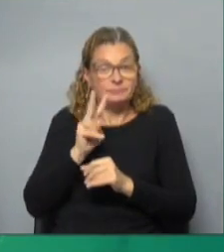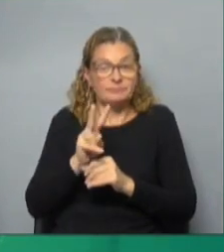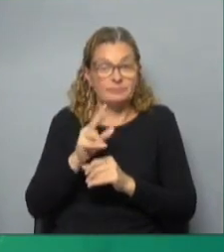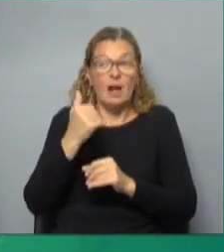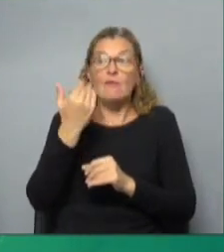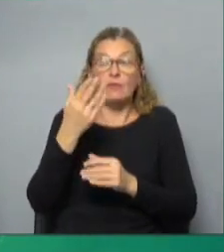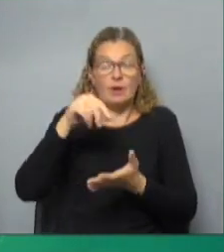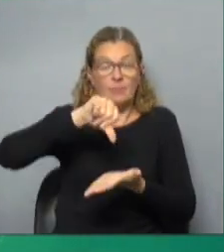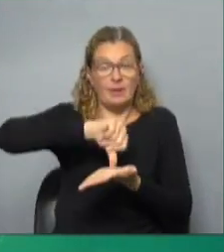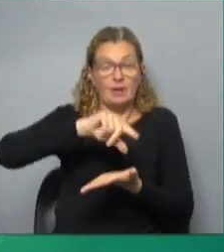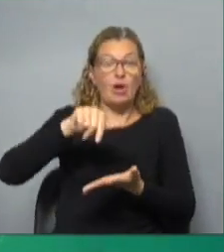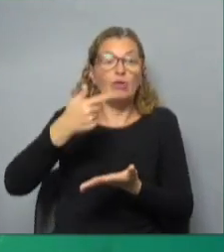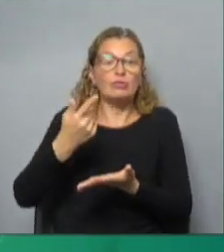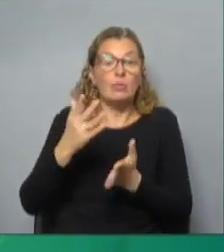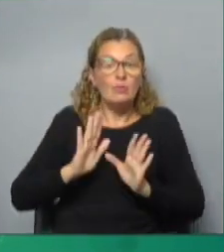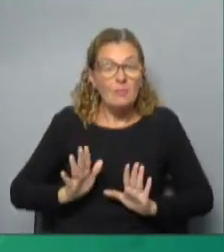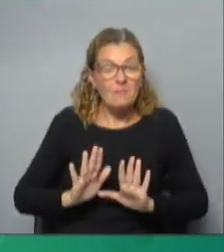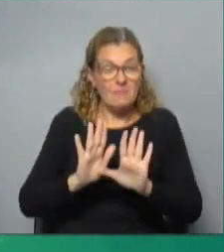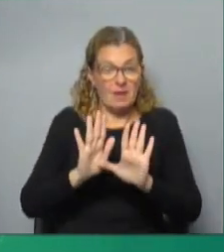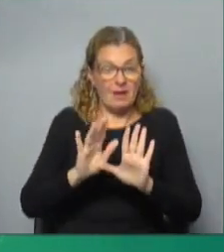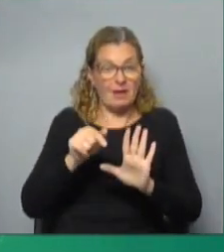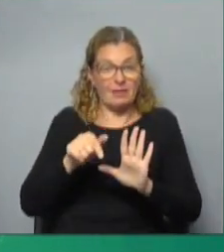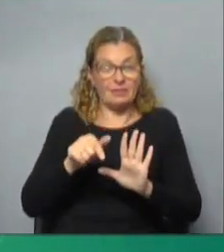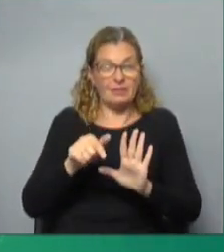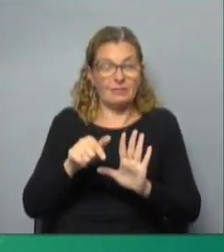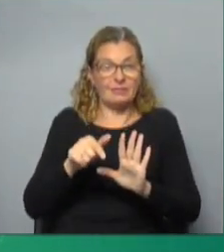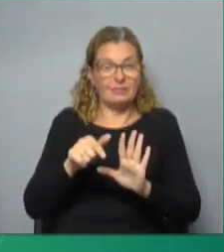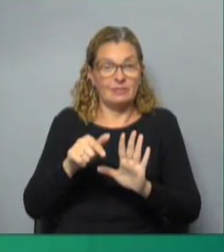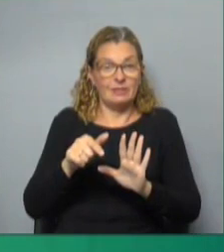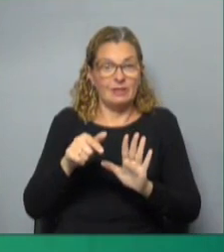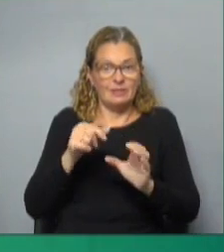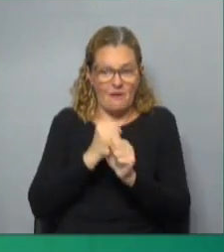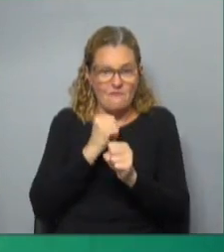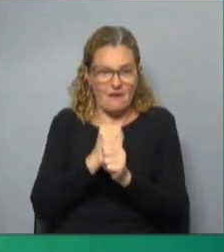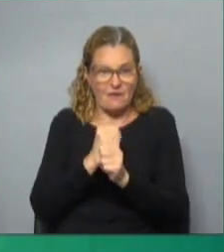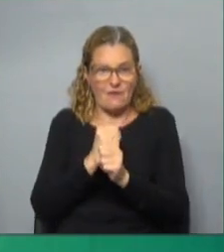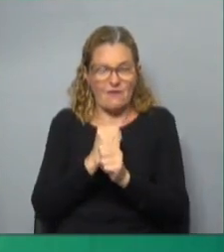exterior cómo se preparan este tipo de operaciones